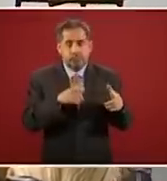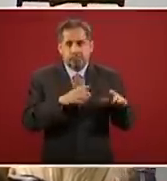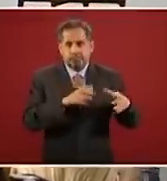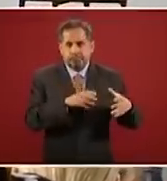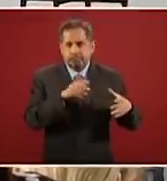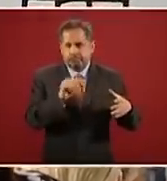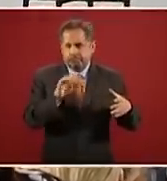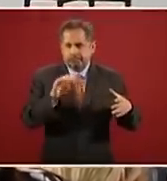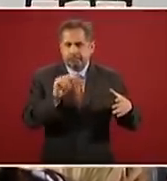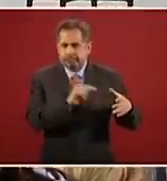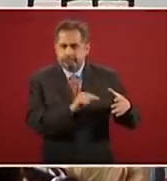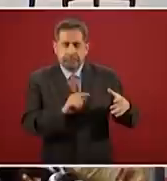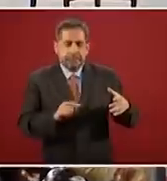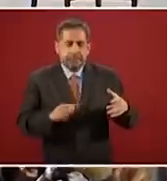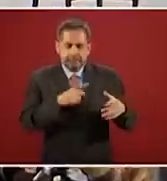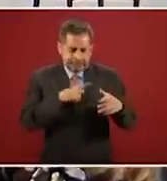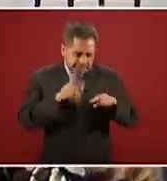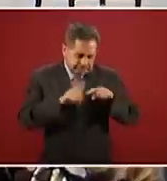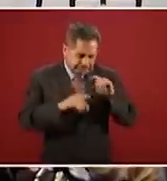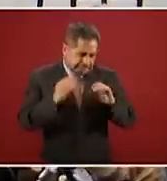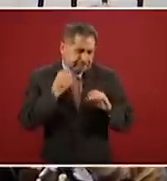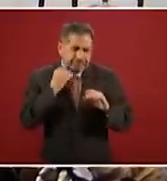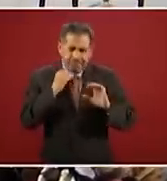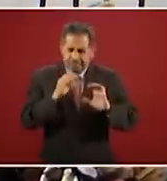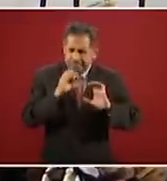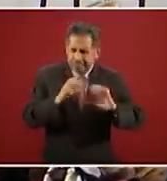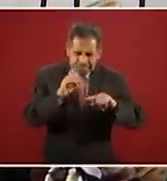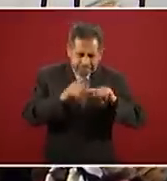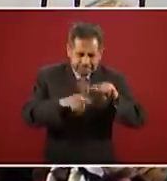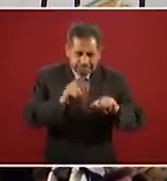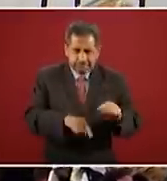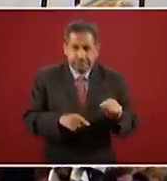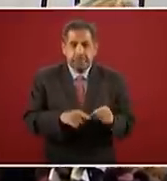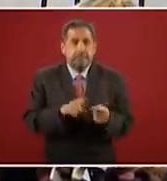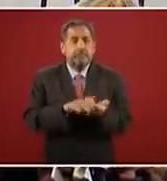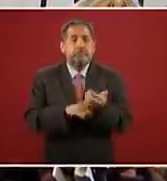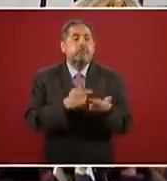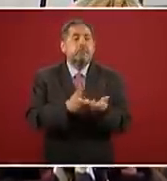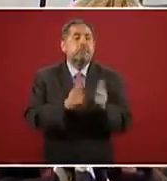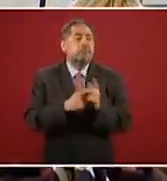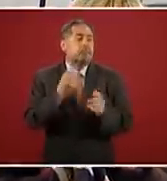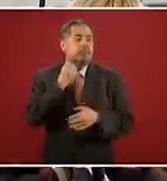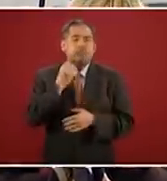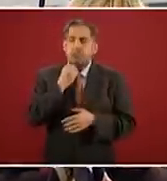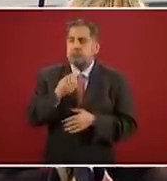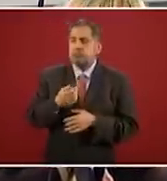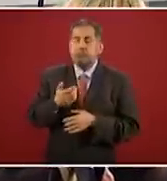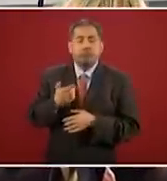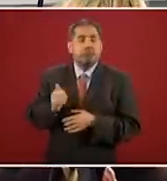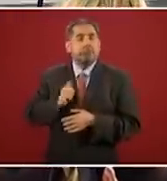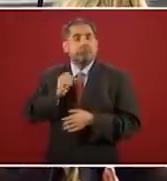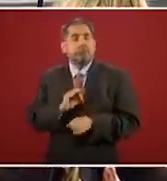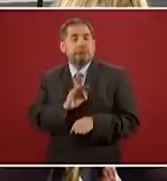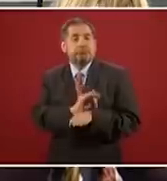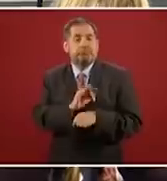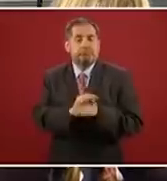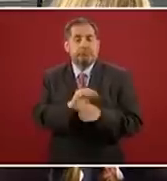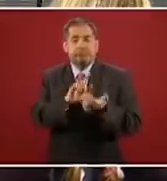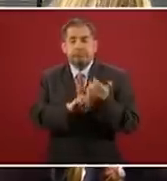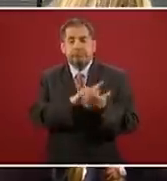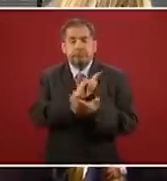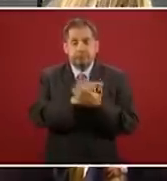proceso de depuración y de control respecto a grupos de abogados que se encargan de